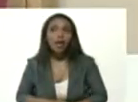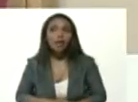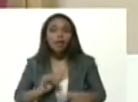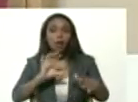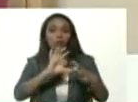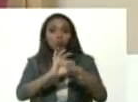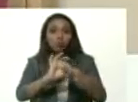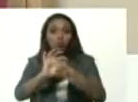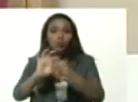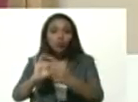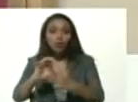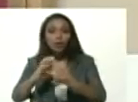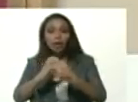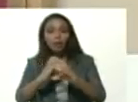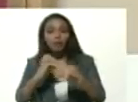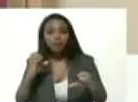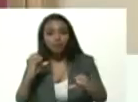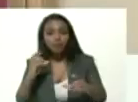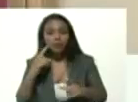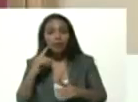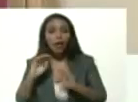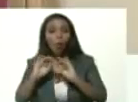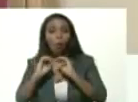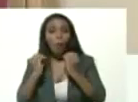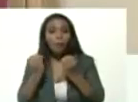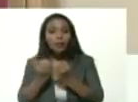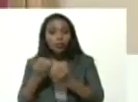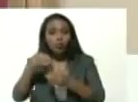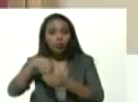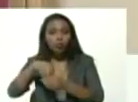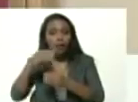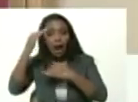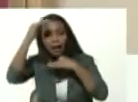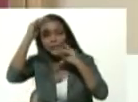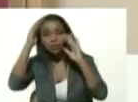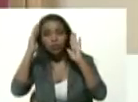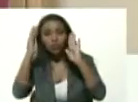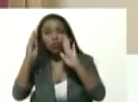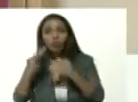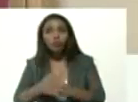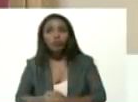unidades de cuidados intensivos y de hospitalización, de atención